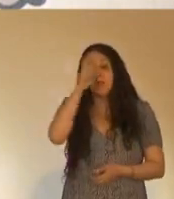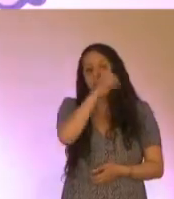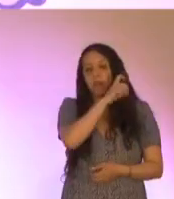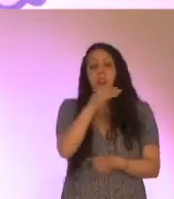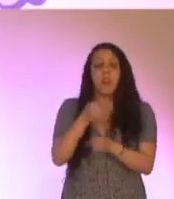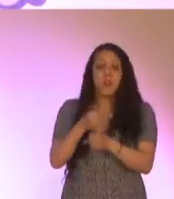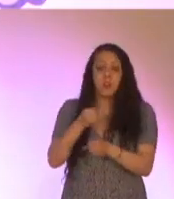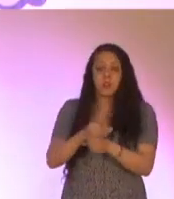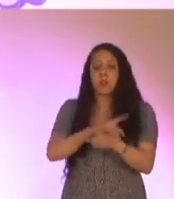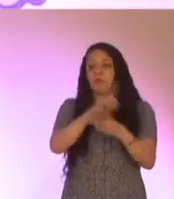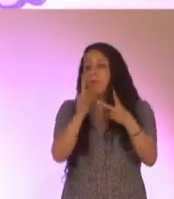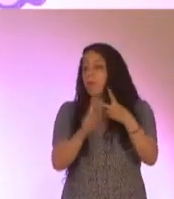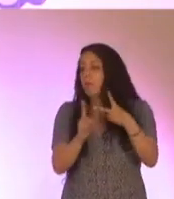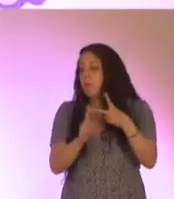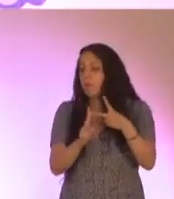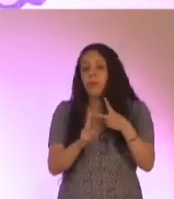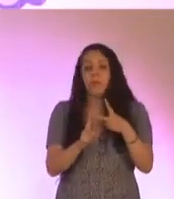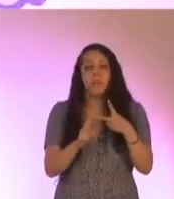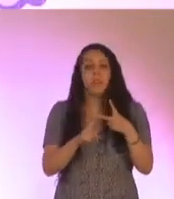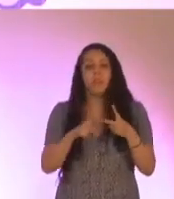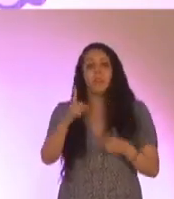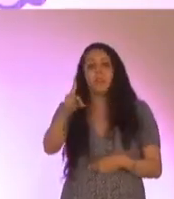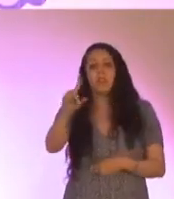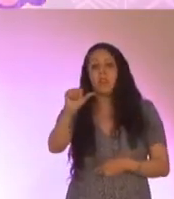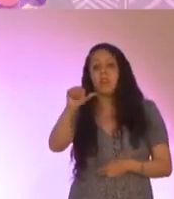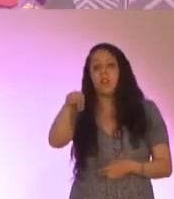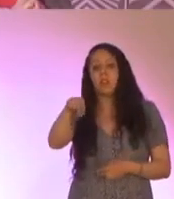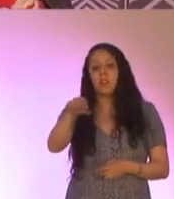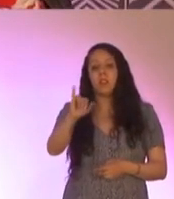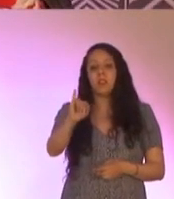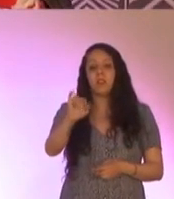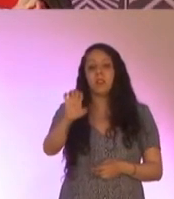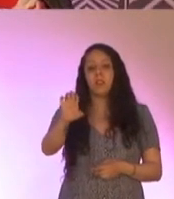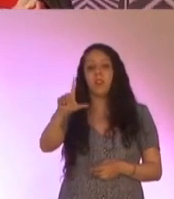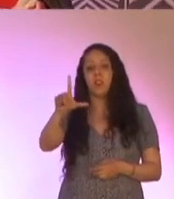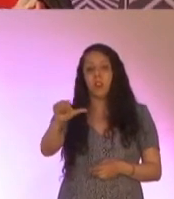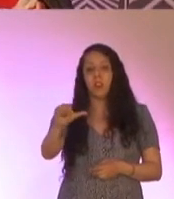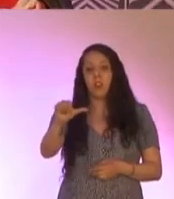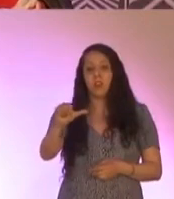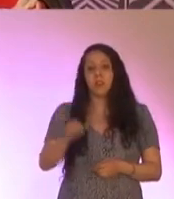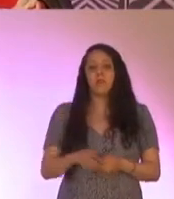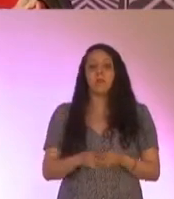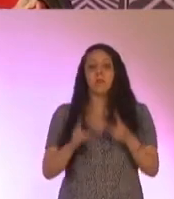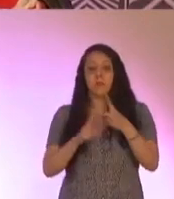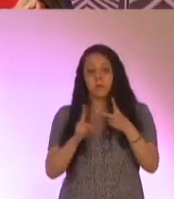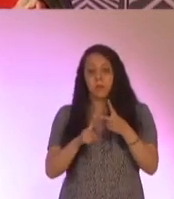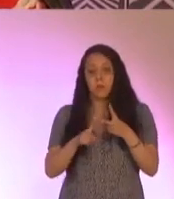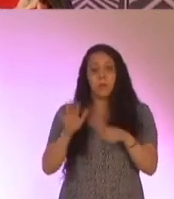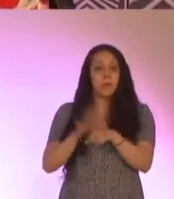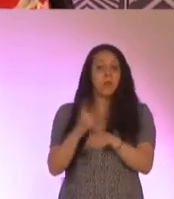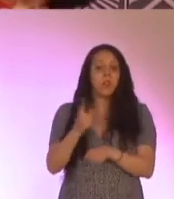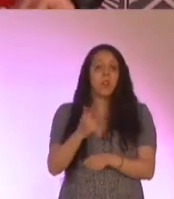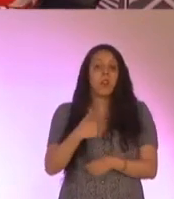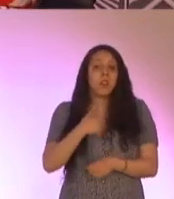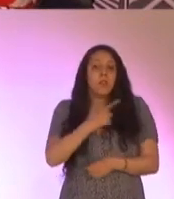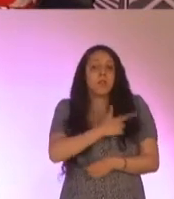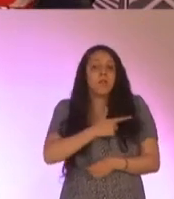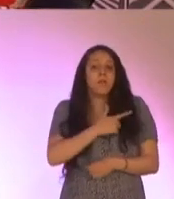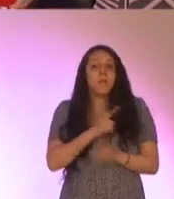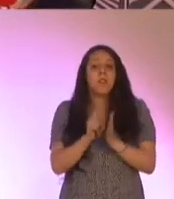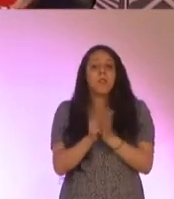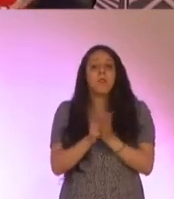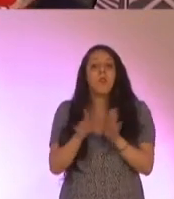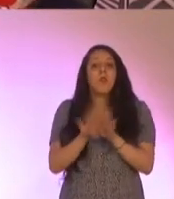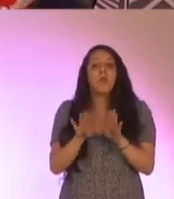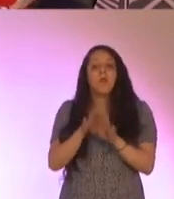resaltar es el de daniela l guzmán de la literatura distópica me hace sentir bien me gusta porque es un texto que se sale un poco de los otros